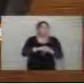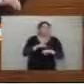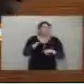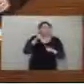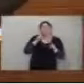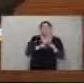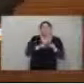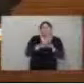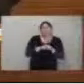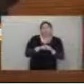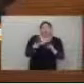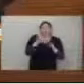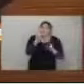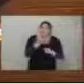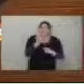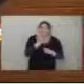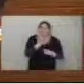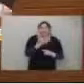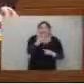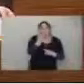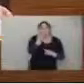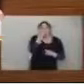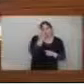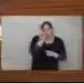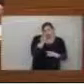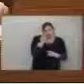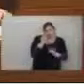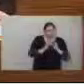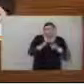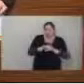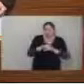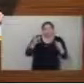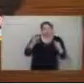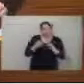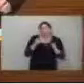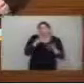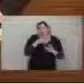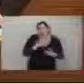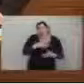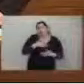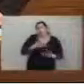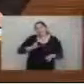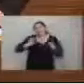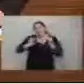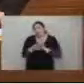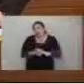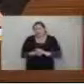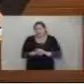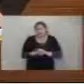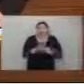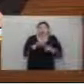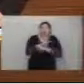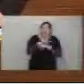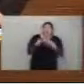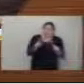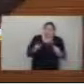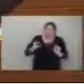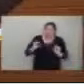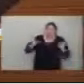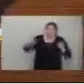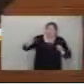pero ahora quiere ocultar a la sociedad asturiana. Como le dije al principio, hemos intentado salvar algo de su iniciativa y,